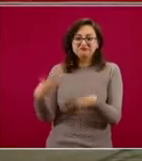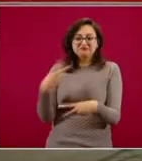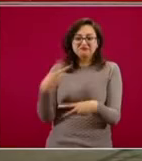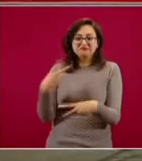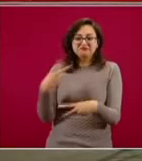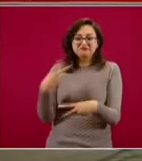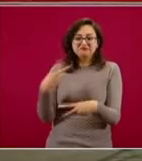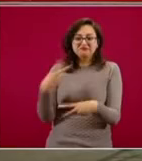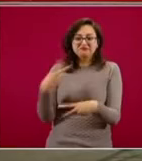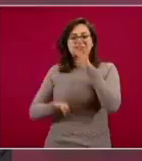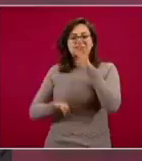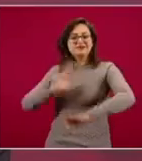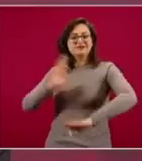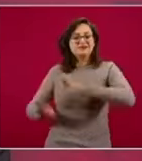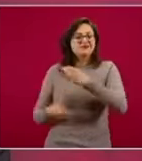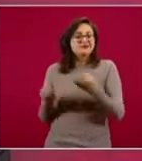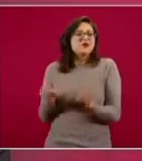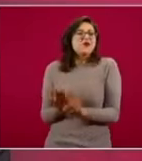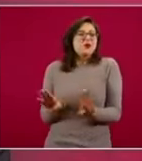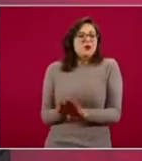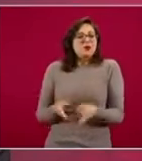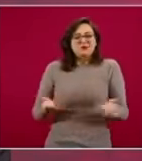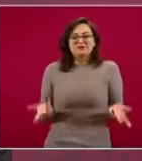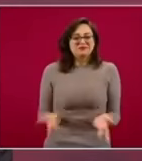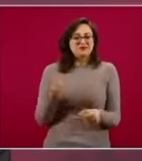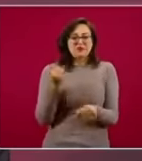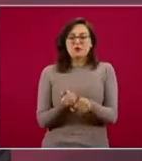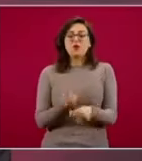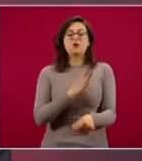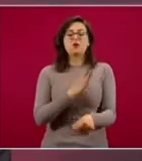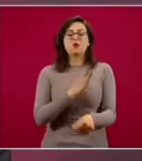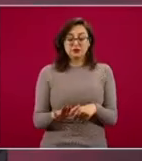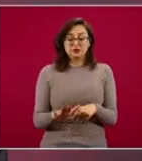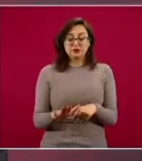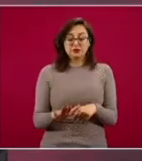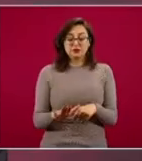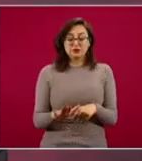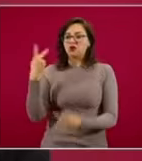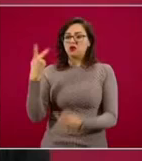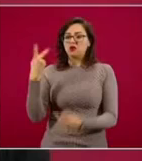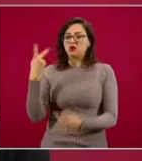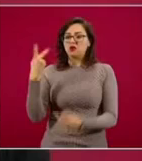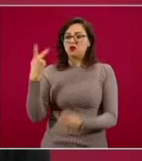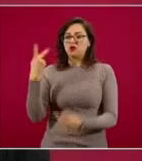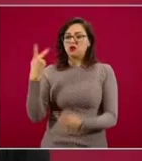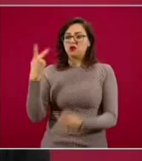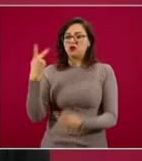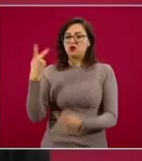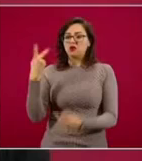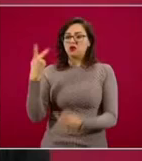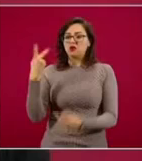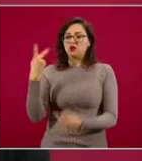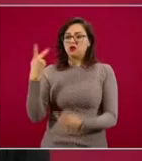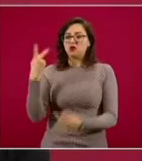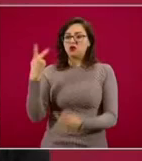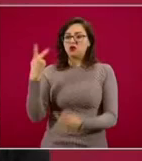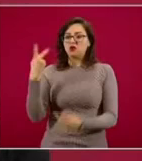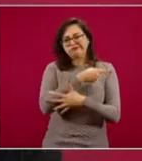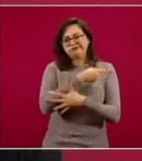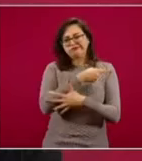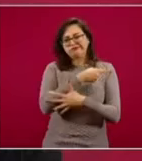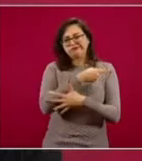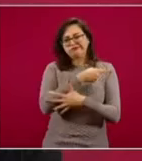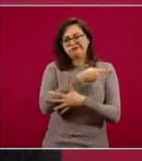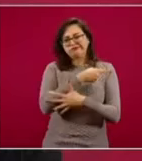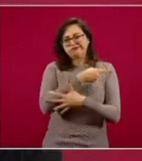acuden a la atención son muy diversas, pero algunas son modificables. Y por eso decimos repetidamente,